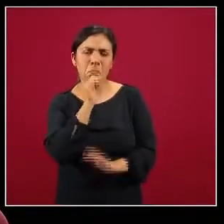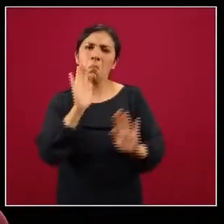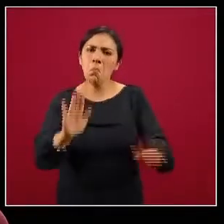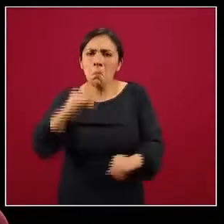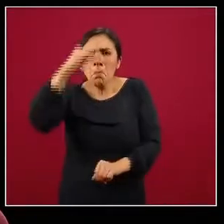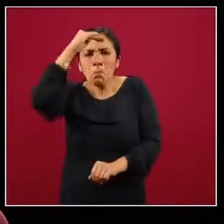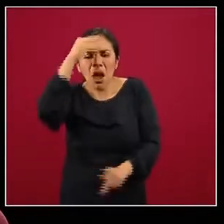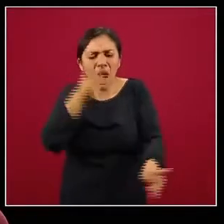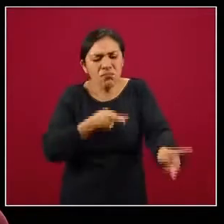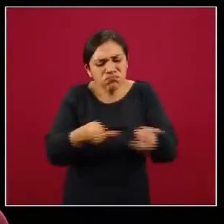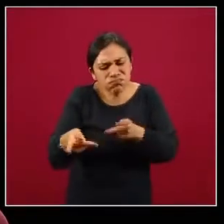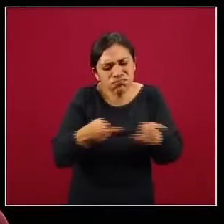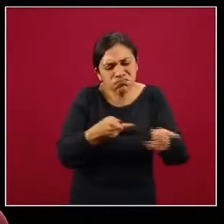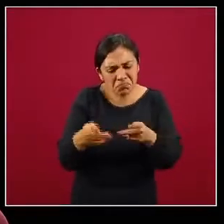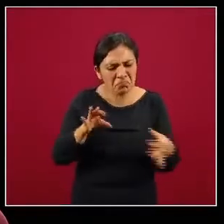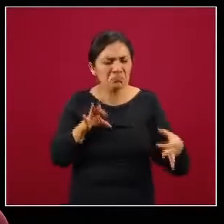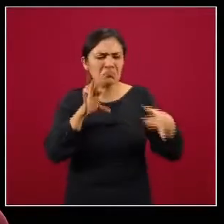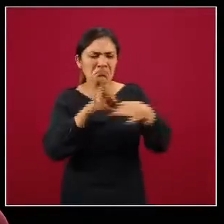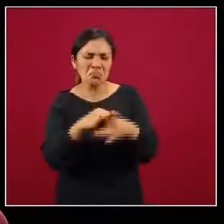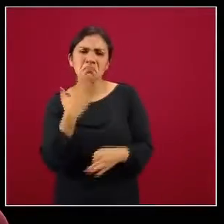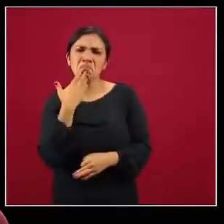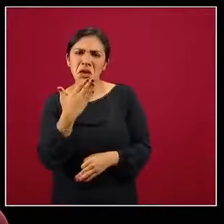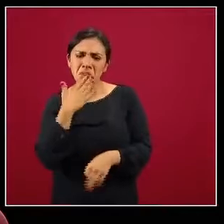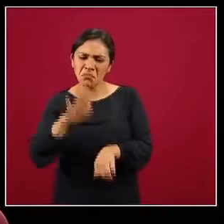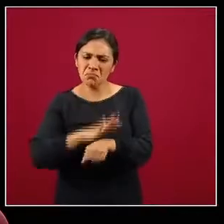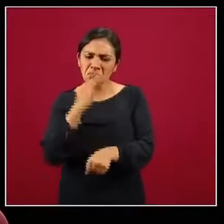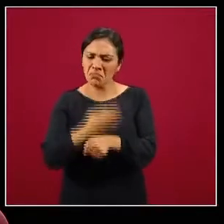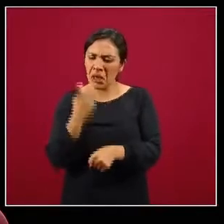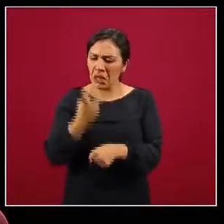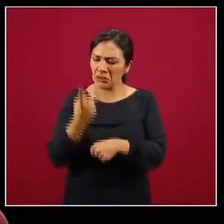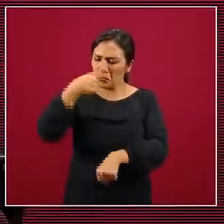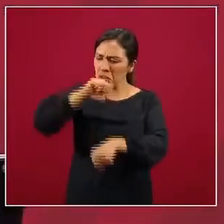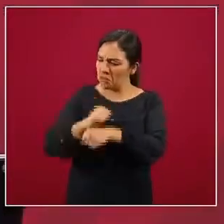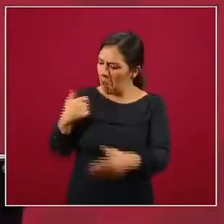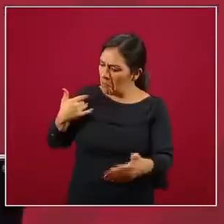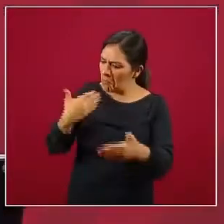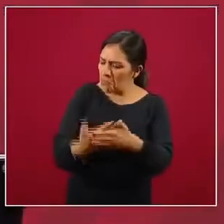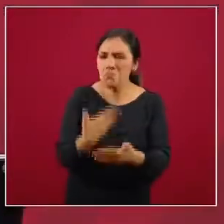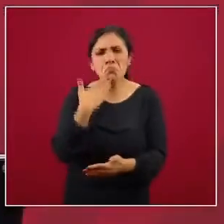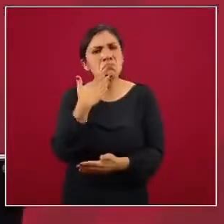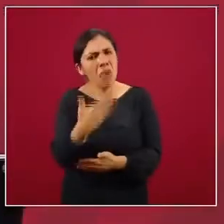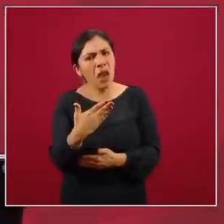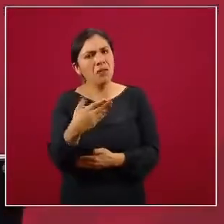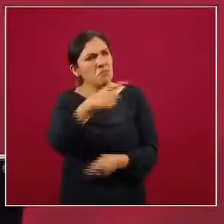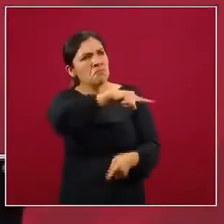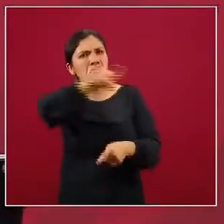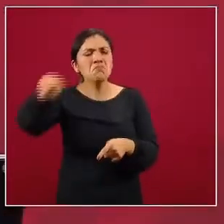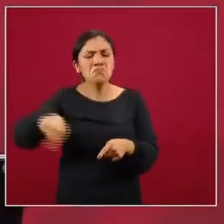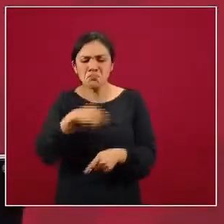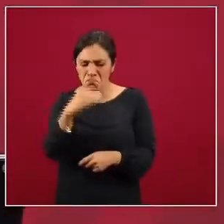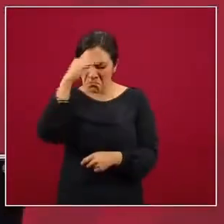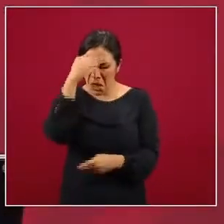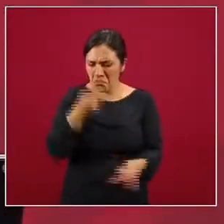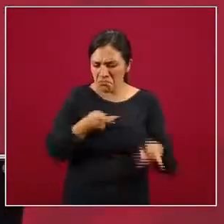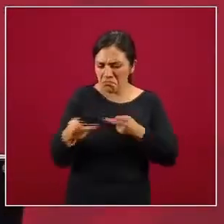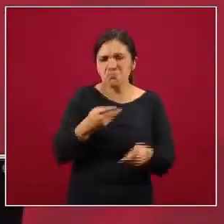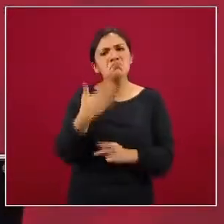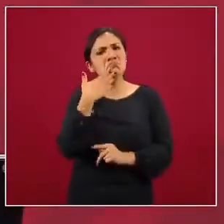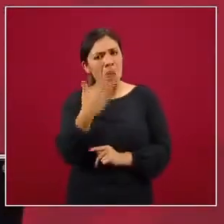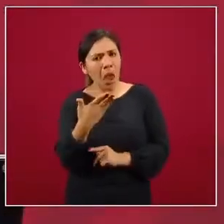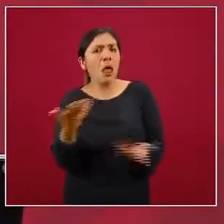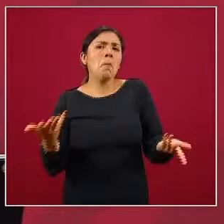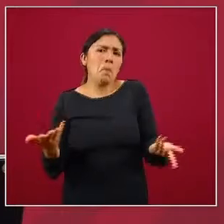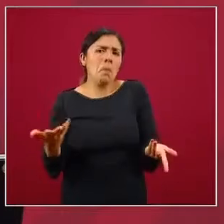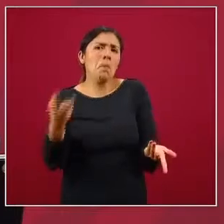pero nos parece que se sincroniza con lo que ocurrió esta semana. Y dado que a todo mundo nos pareció adecuado, pues qué